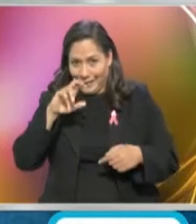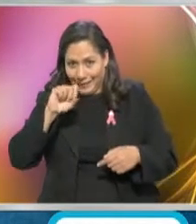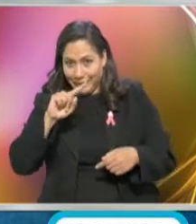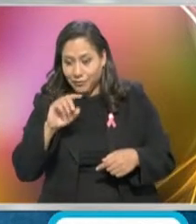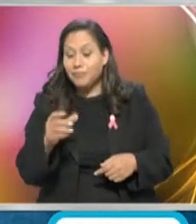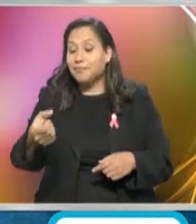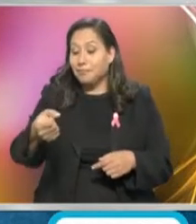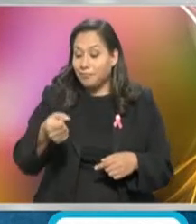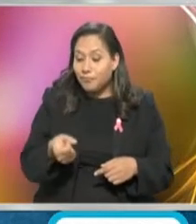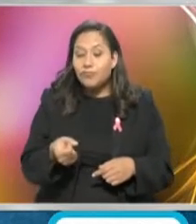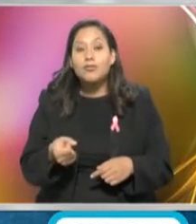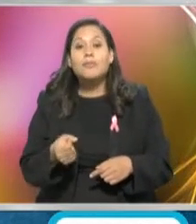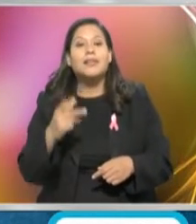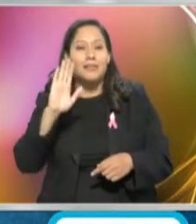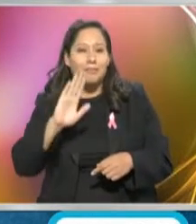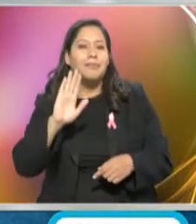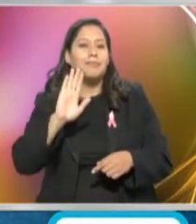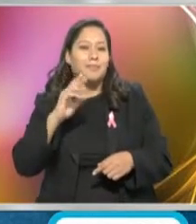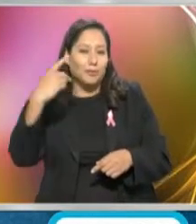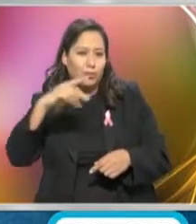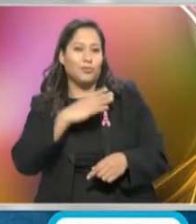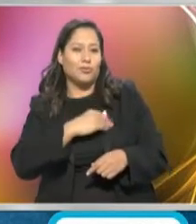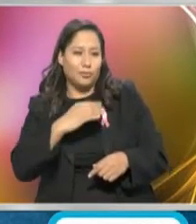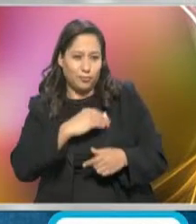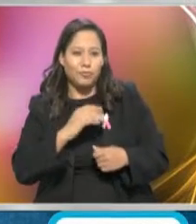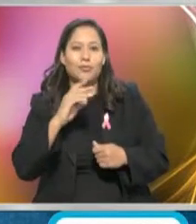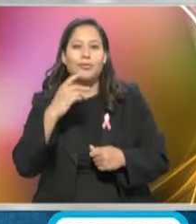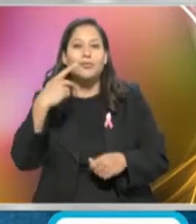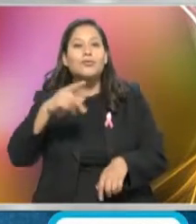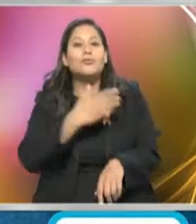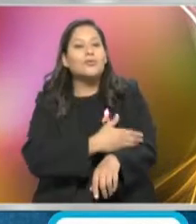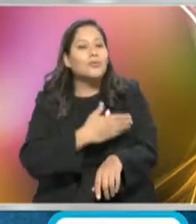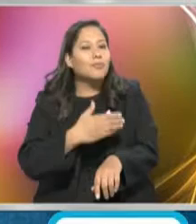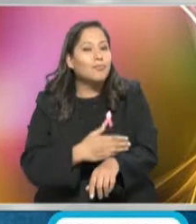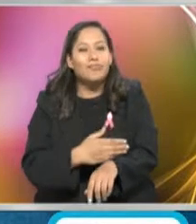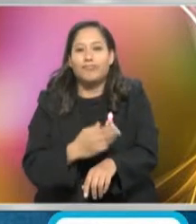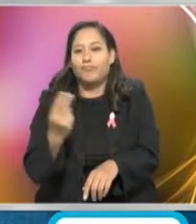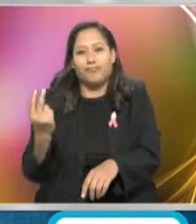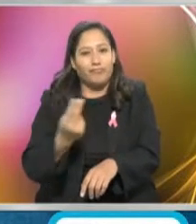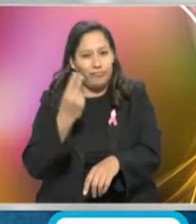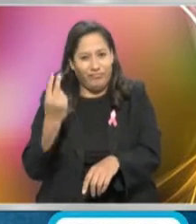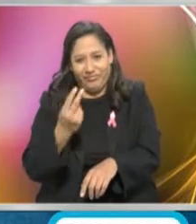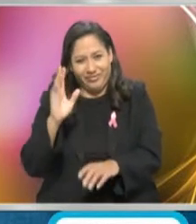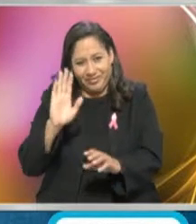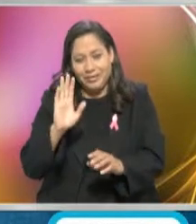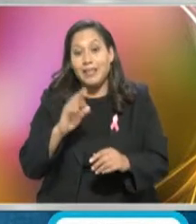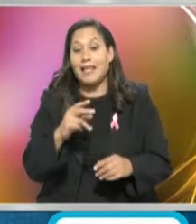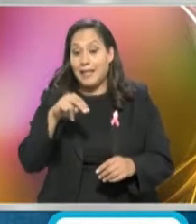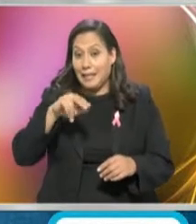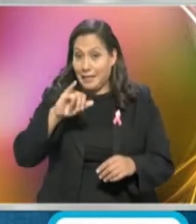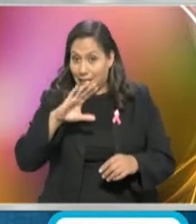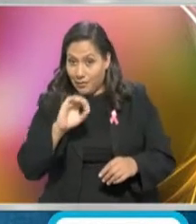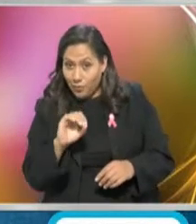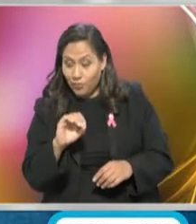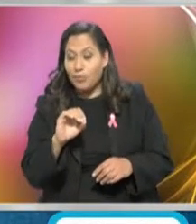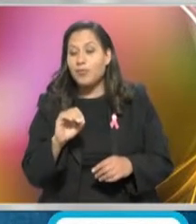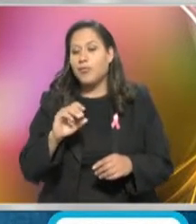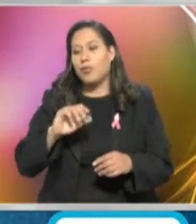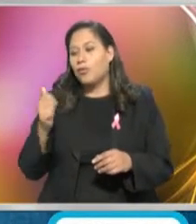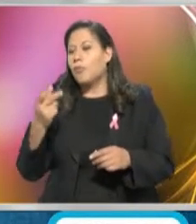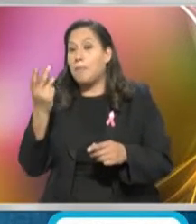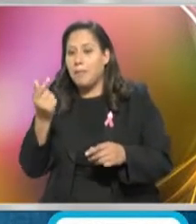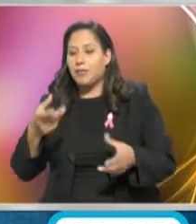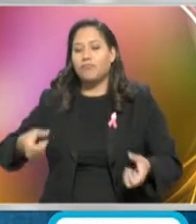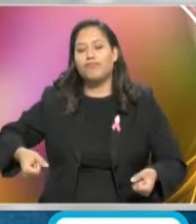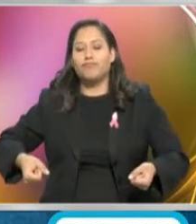vida, por favor, Que me es lo su cuida. hijo, ¿no? Es su compañero de vida. Entonces, imagínate, Nico junto con todos los demás